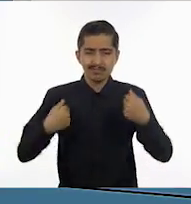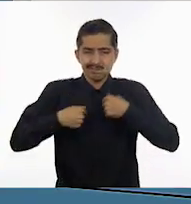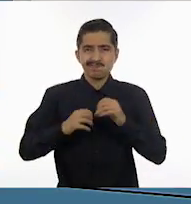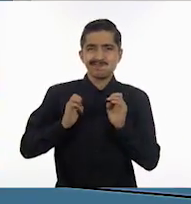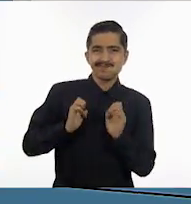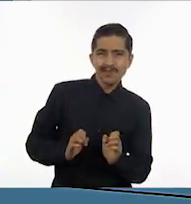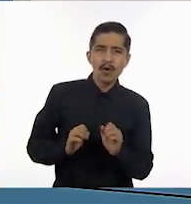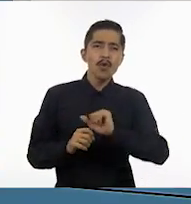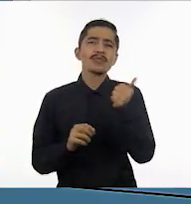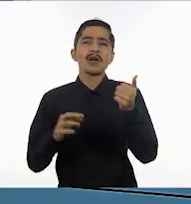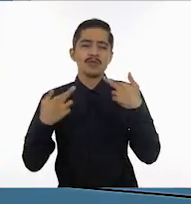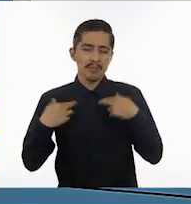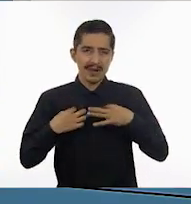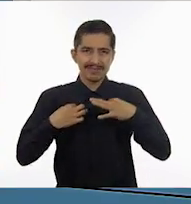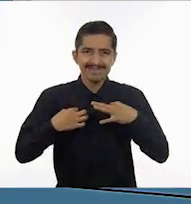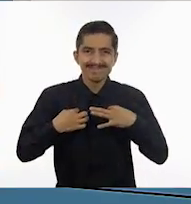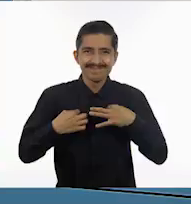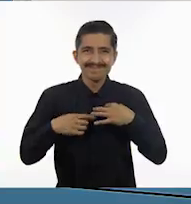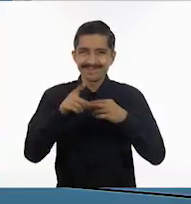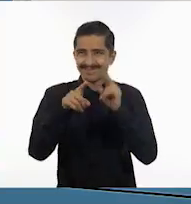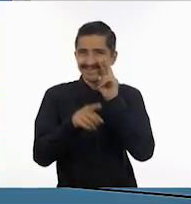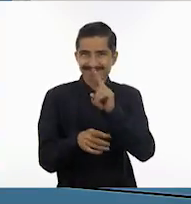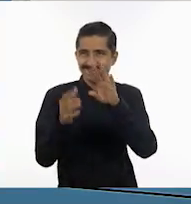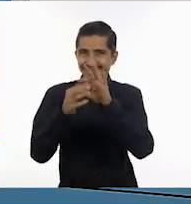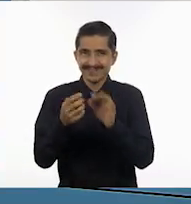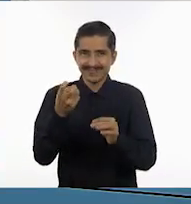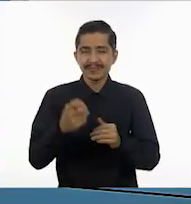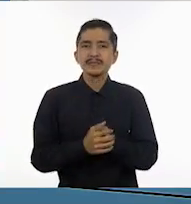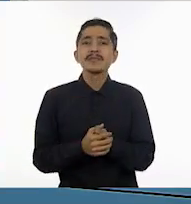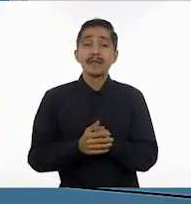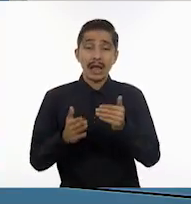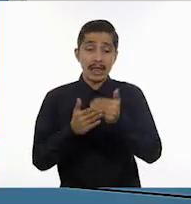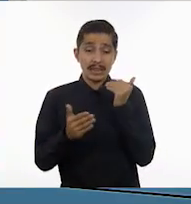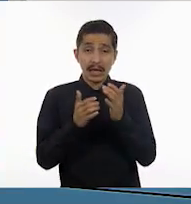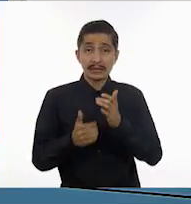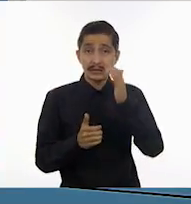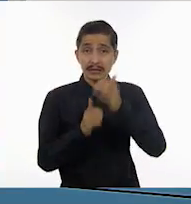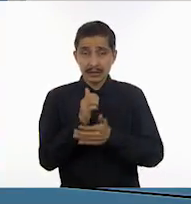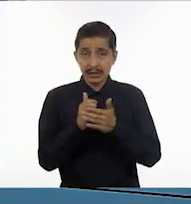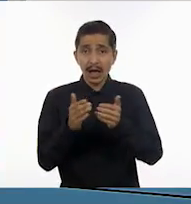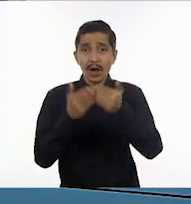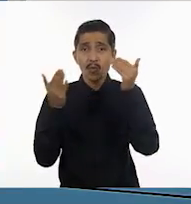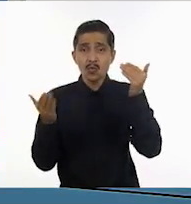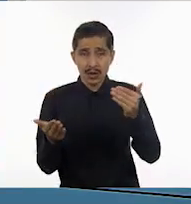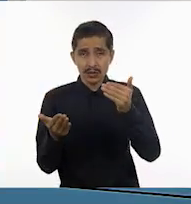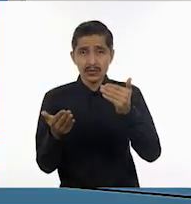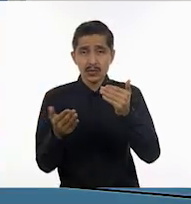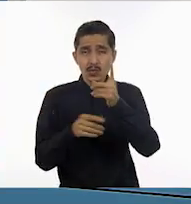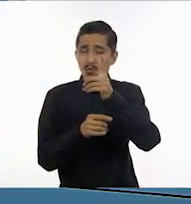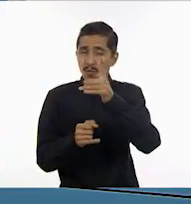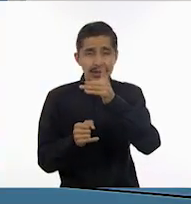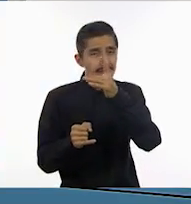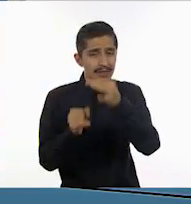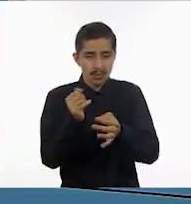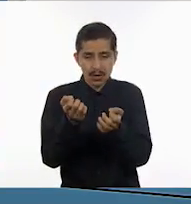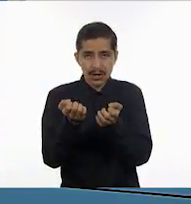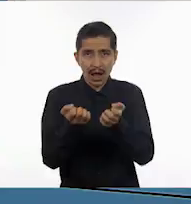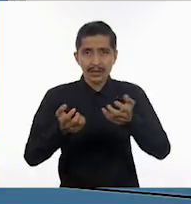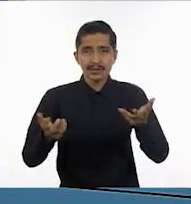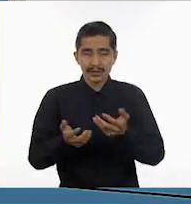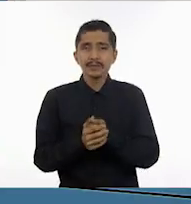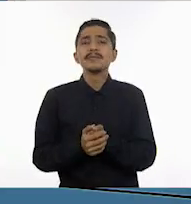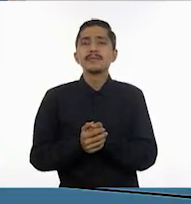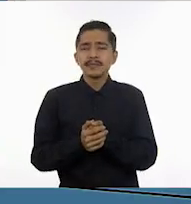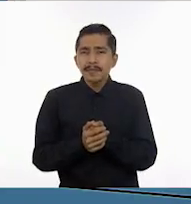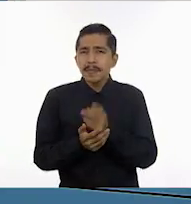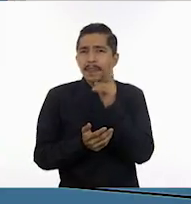ropa. Fíjense en eso. Ahora, antes de concluir, les invito a que hagamos un último ejercicio. Vamos a